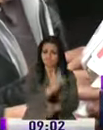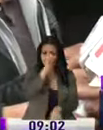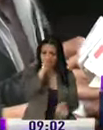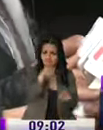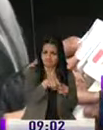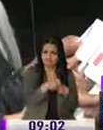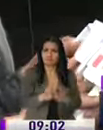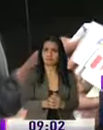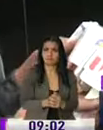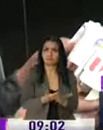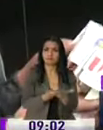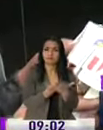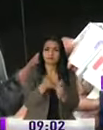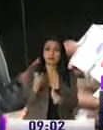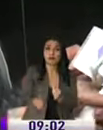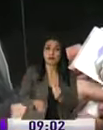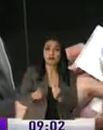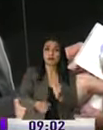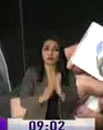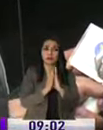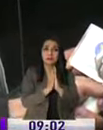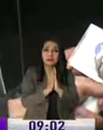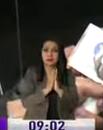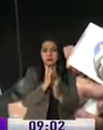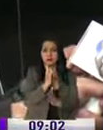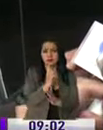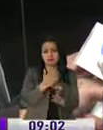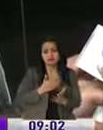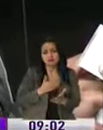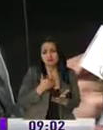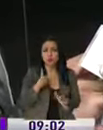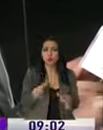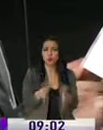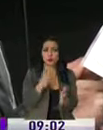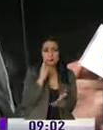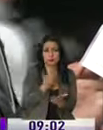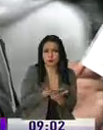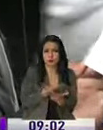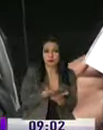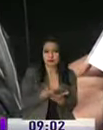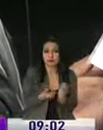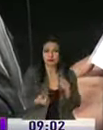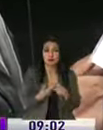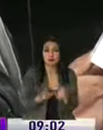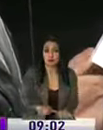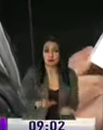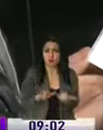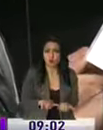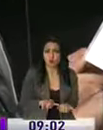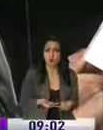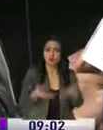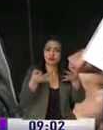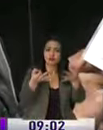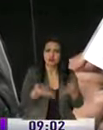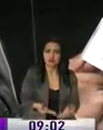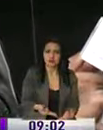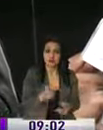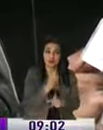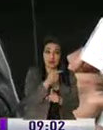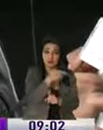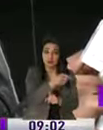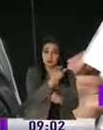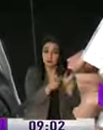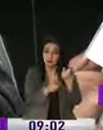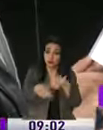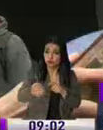se ha expuesto ampliamente en la defensa, considero, salvo mejor criterio, que no existían ni existen elementos que configuren o adecúen las